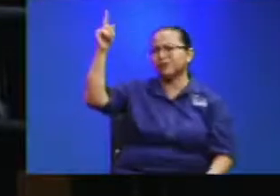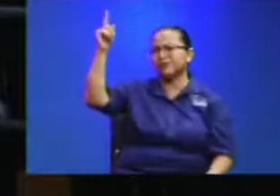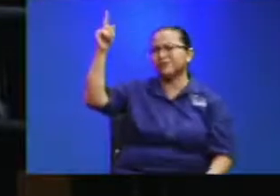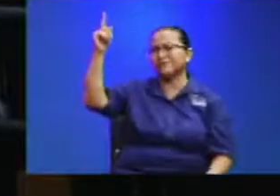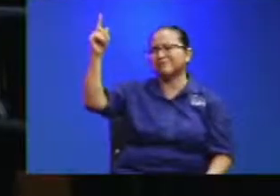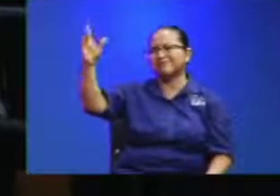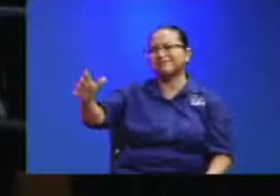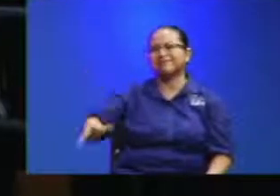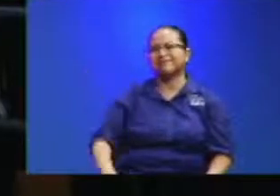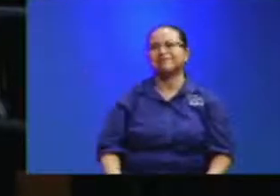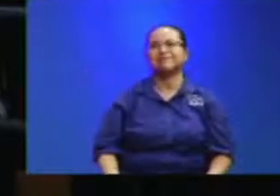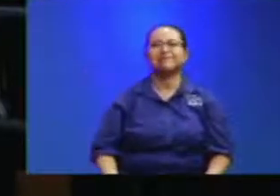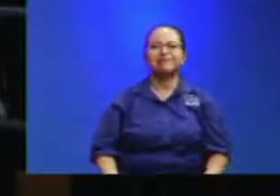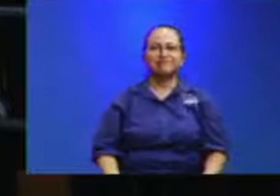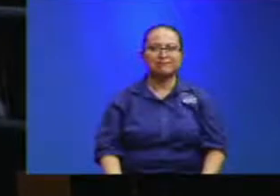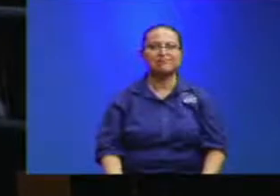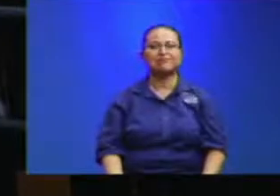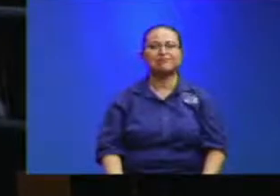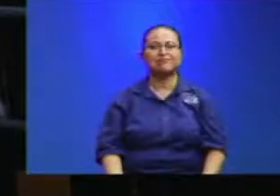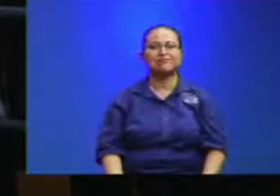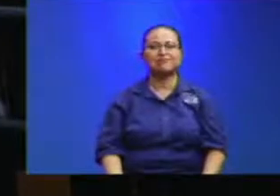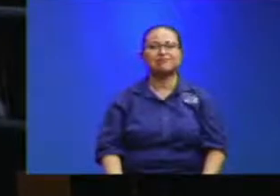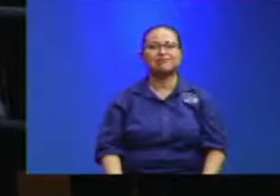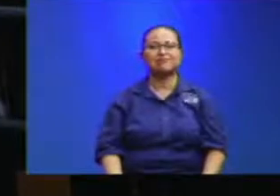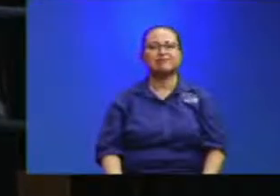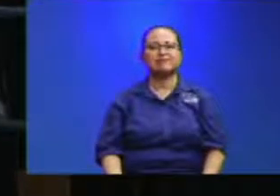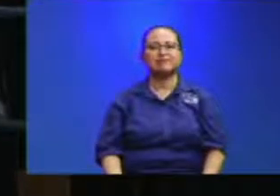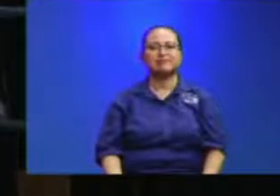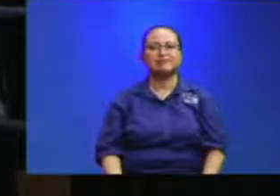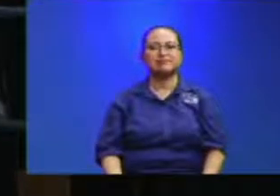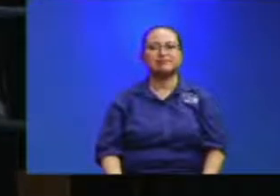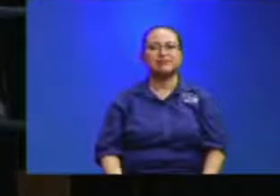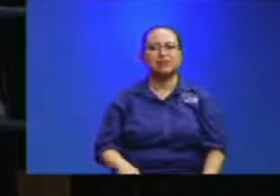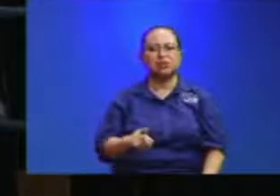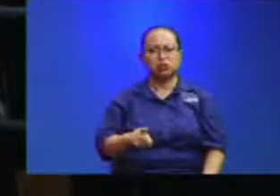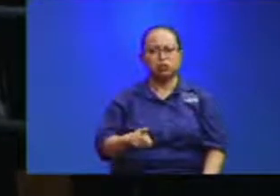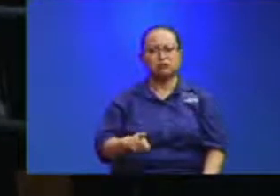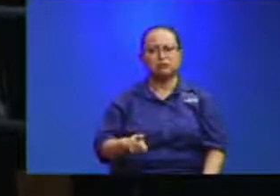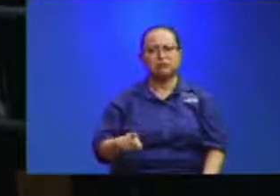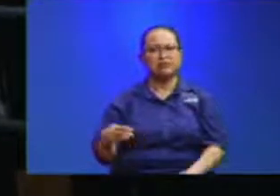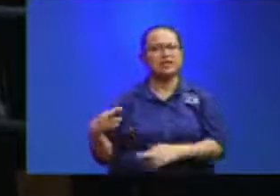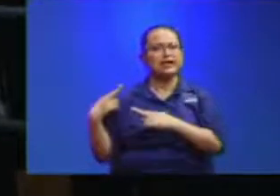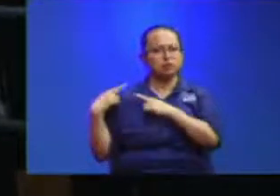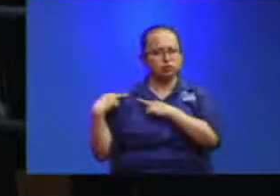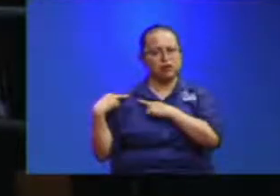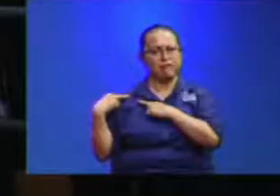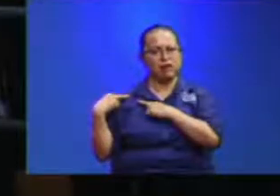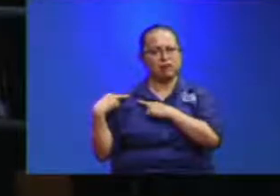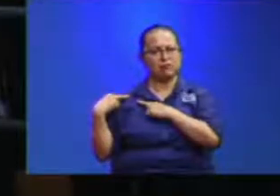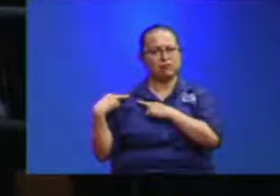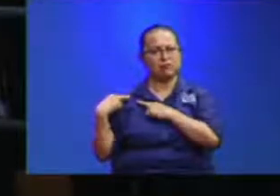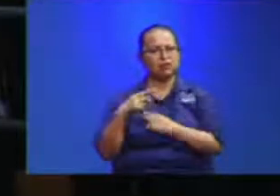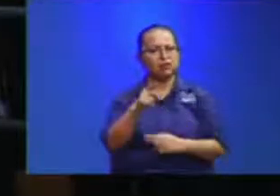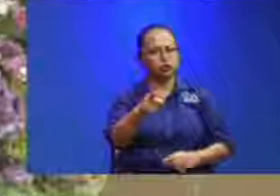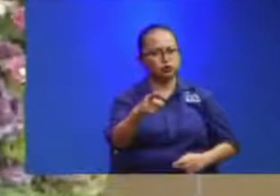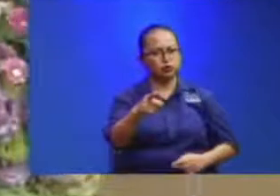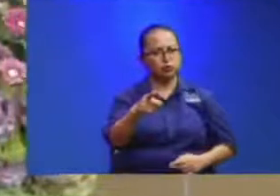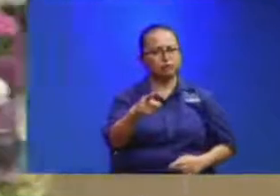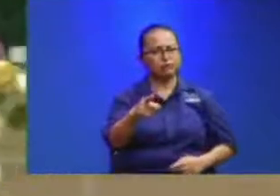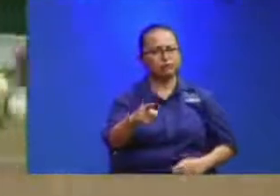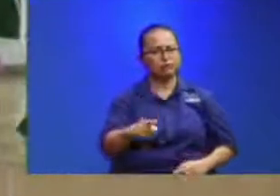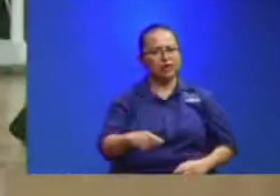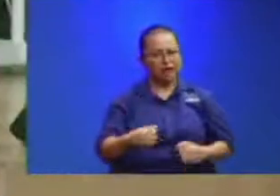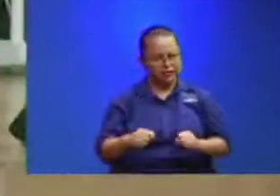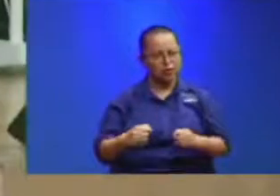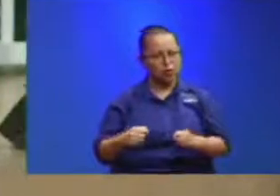lo siguiente y asume tu función asume tu responsabilidad sino la asumes